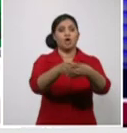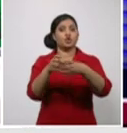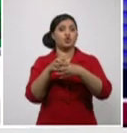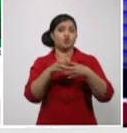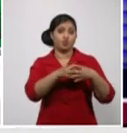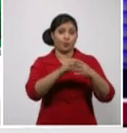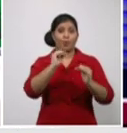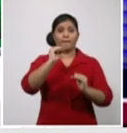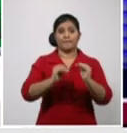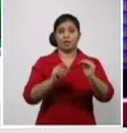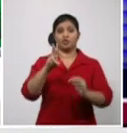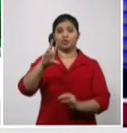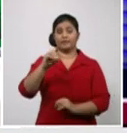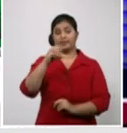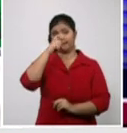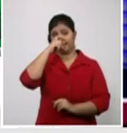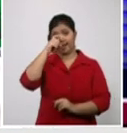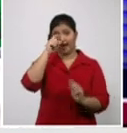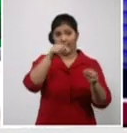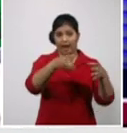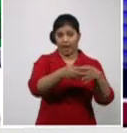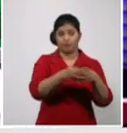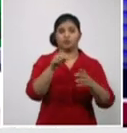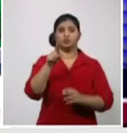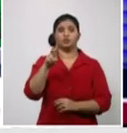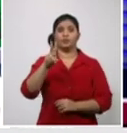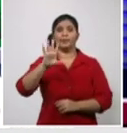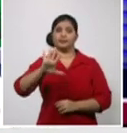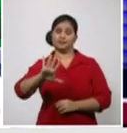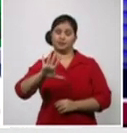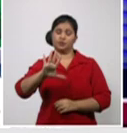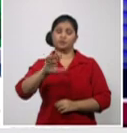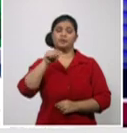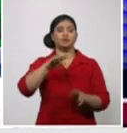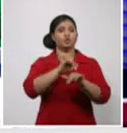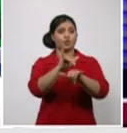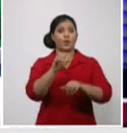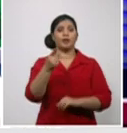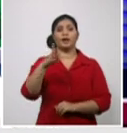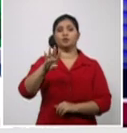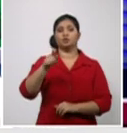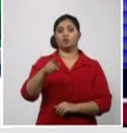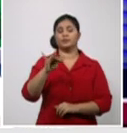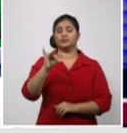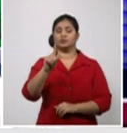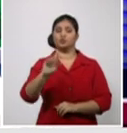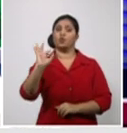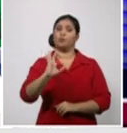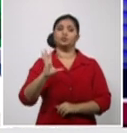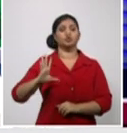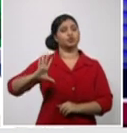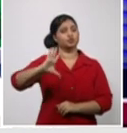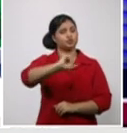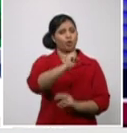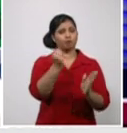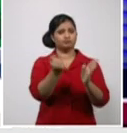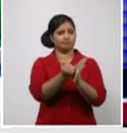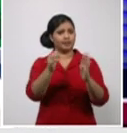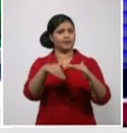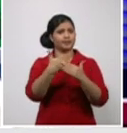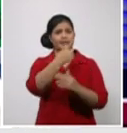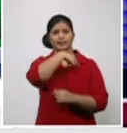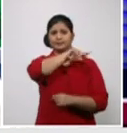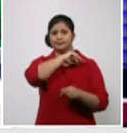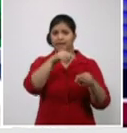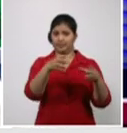125, que representa el 14,71% de todos los diagnosticados ayer, cifra